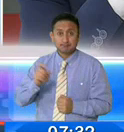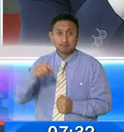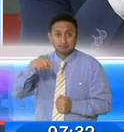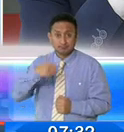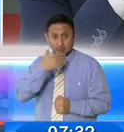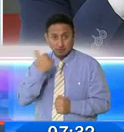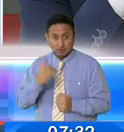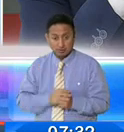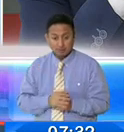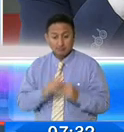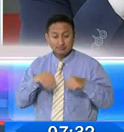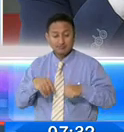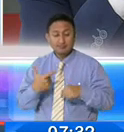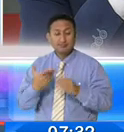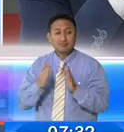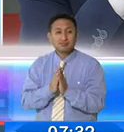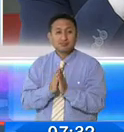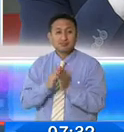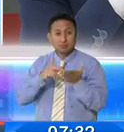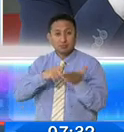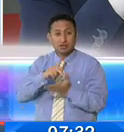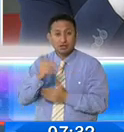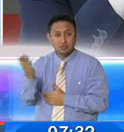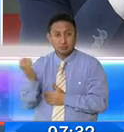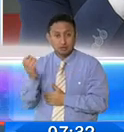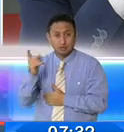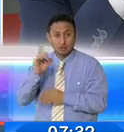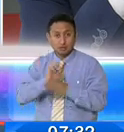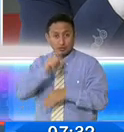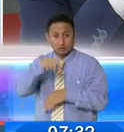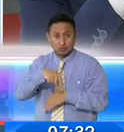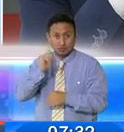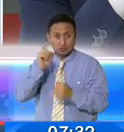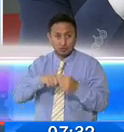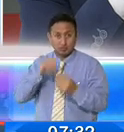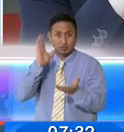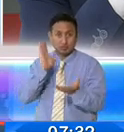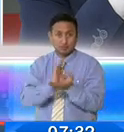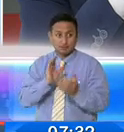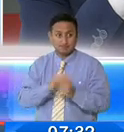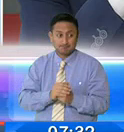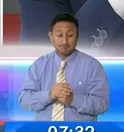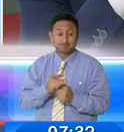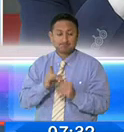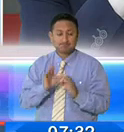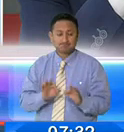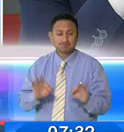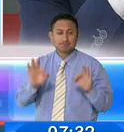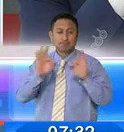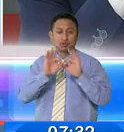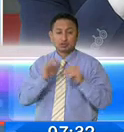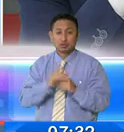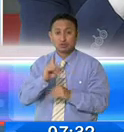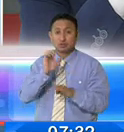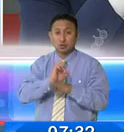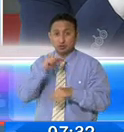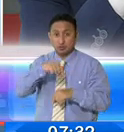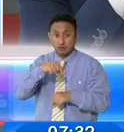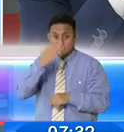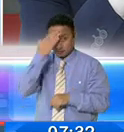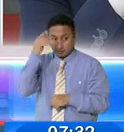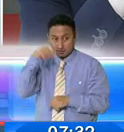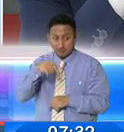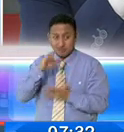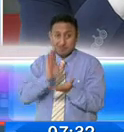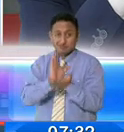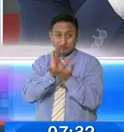los incentivos y el acceso de los ecuatorianos a la seguridad social. Es sumamente importante que los ecuatorianos tengan esta red de protección.